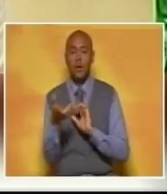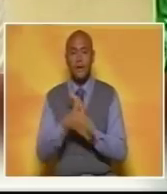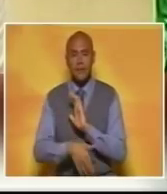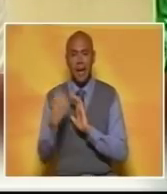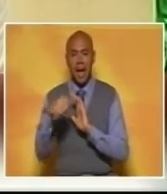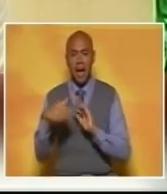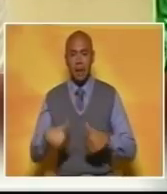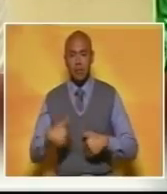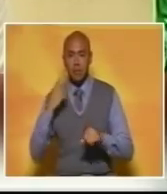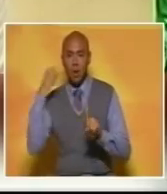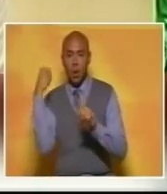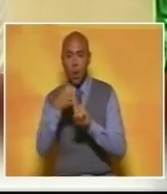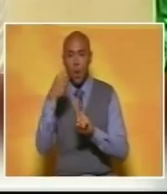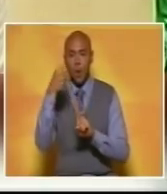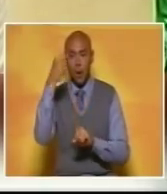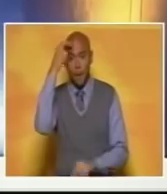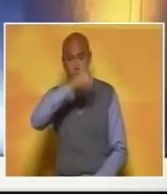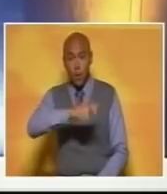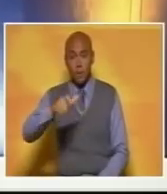agresivas contra el pueblo.